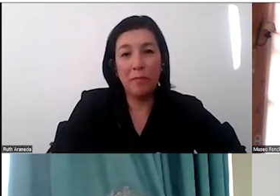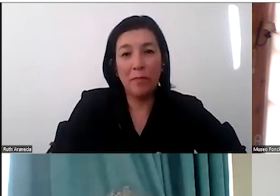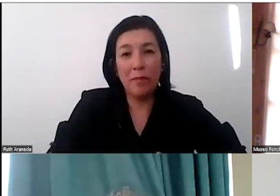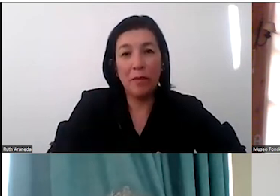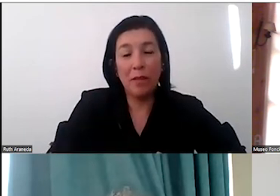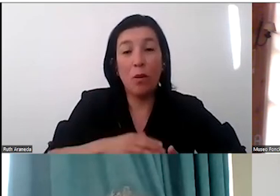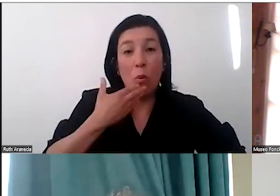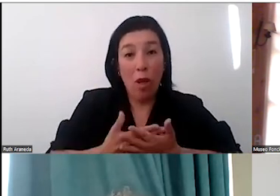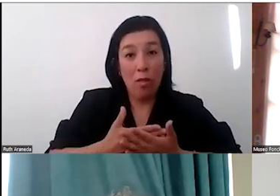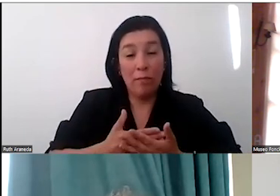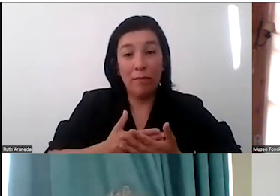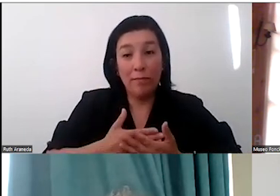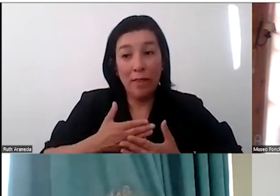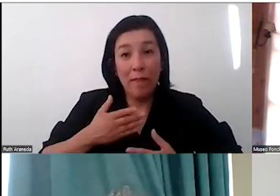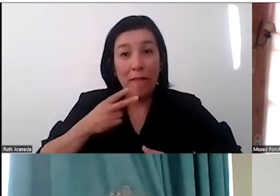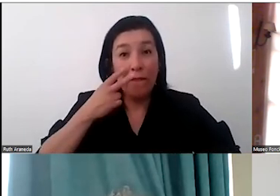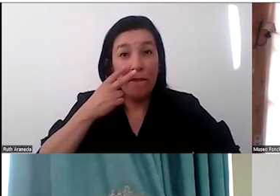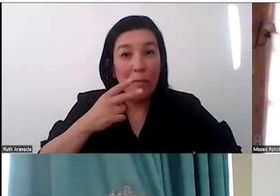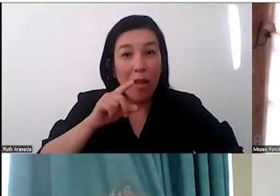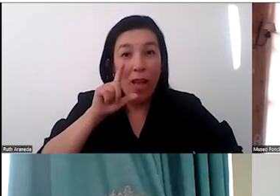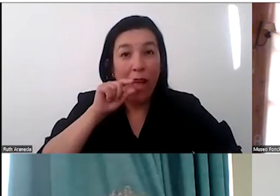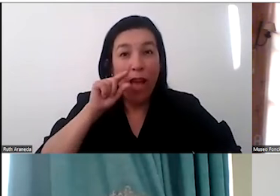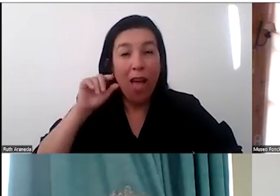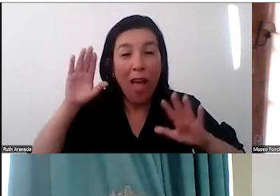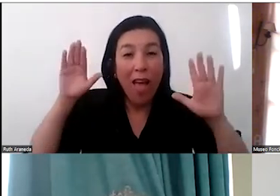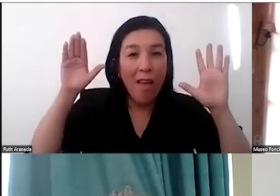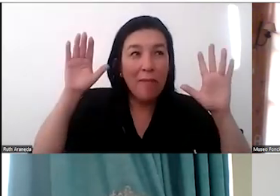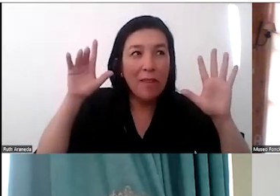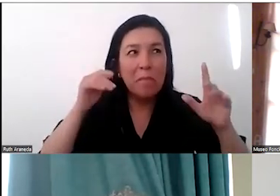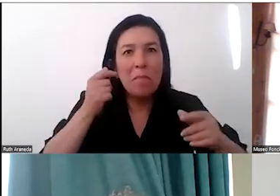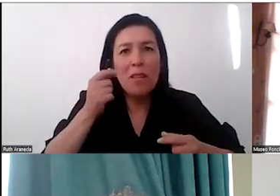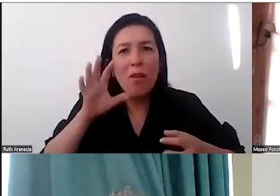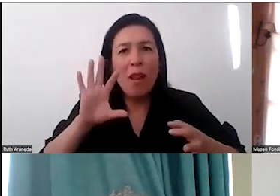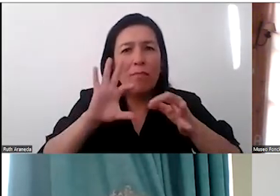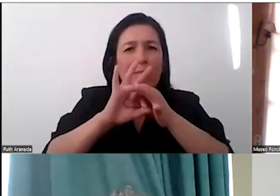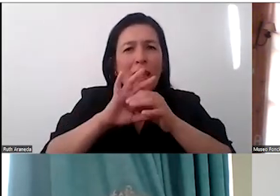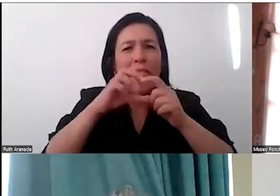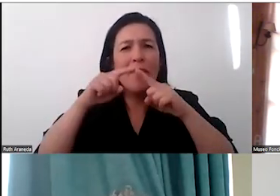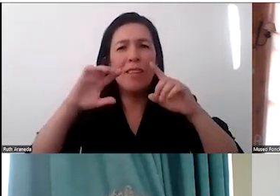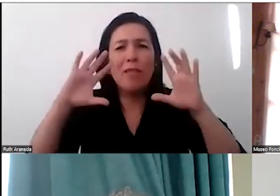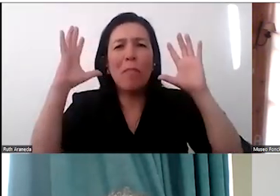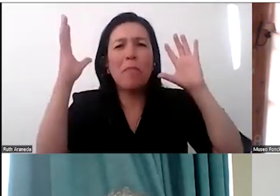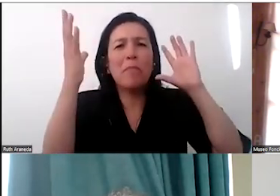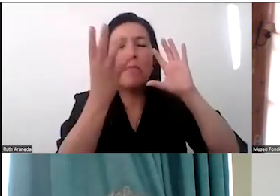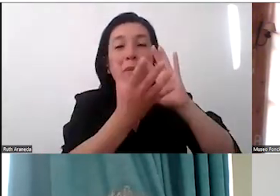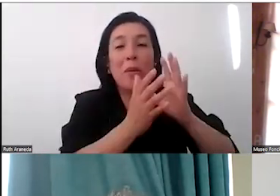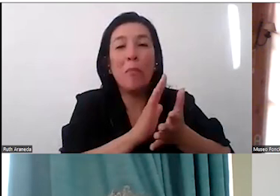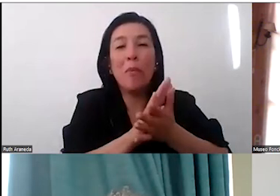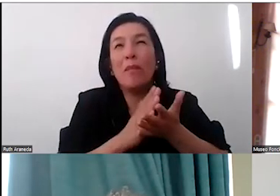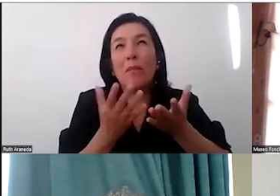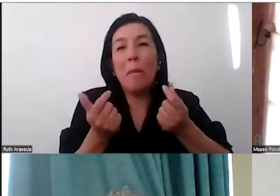acercarse a la ave genera como una manera de vincularse también a distintos medios ambientes. Es como una